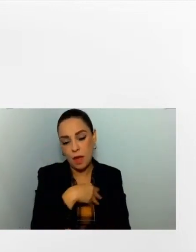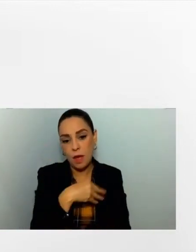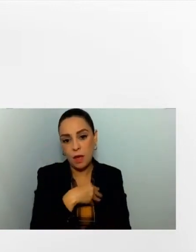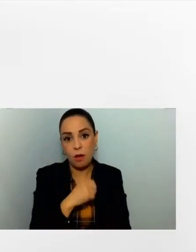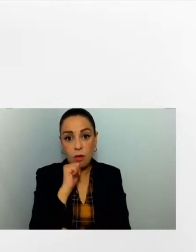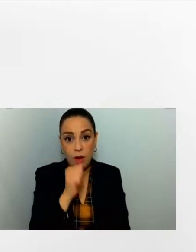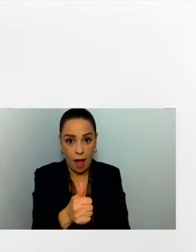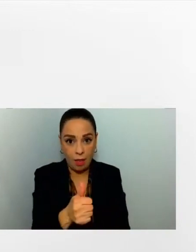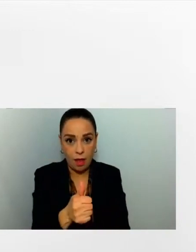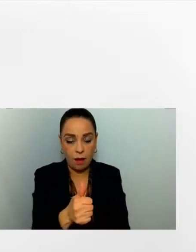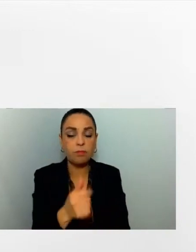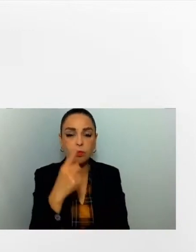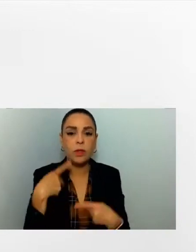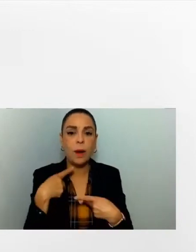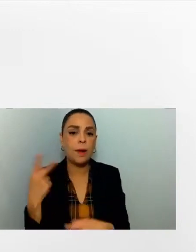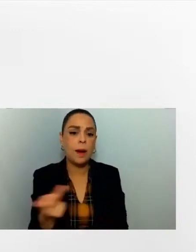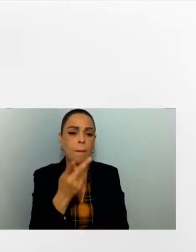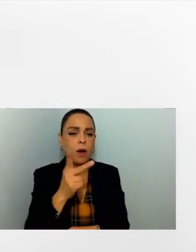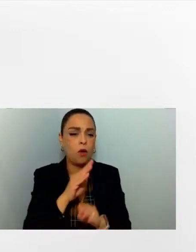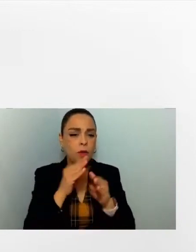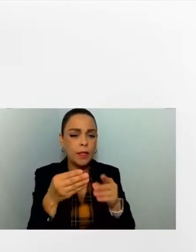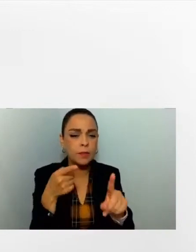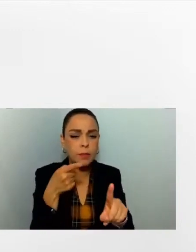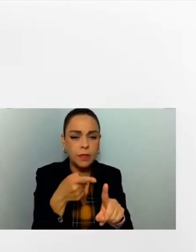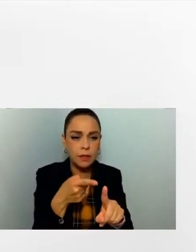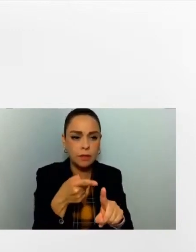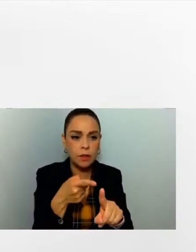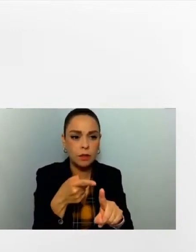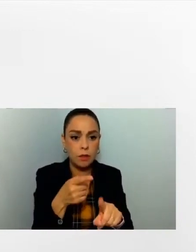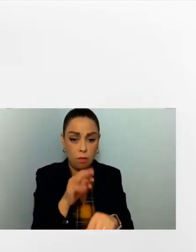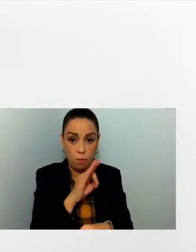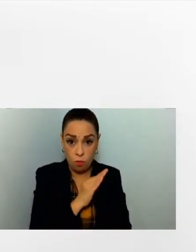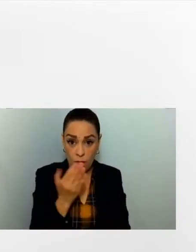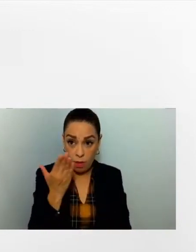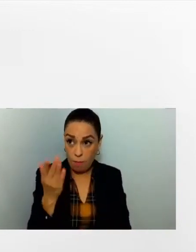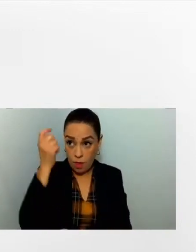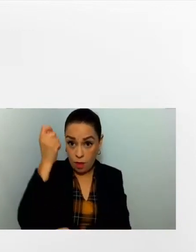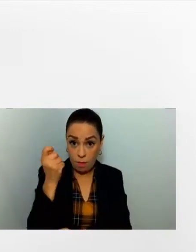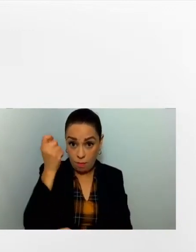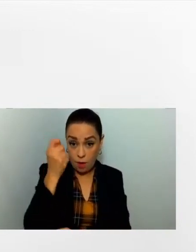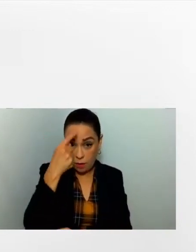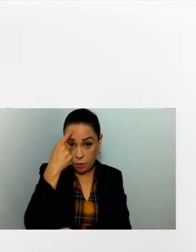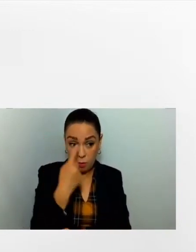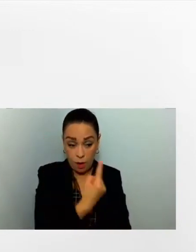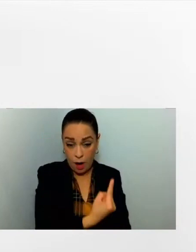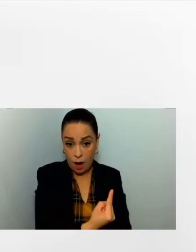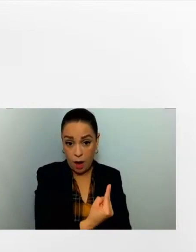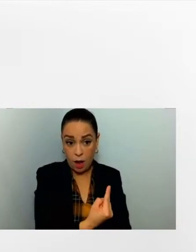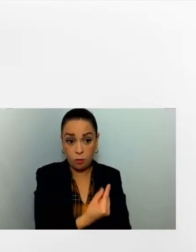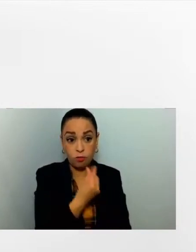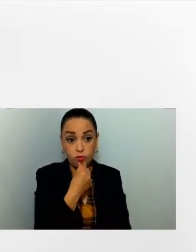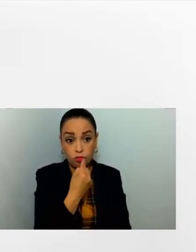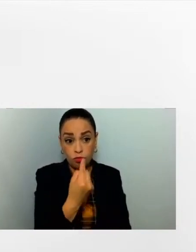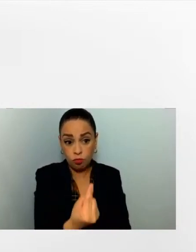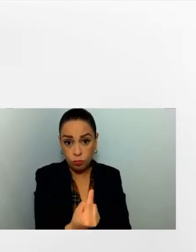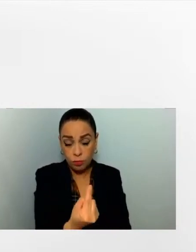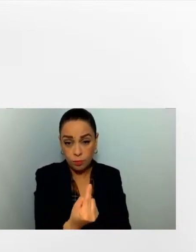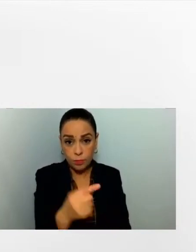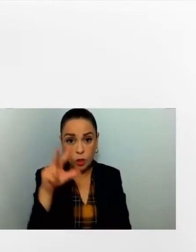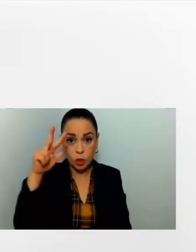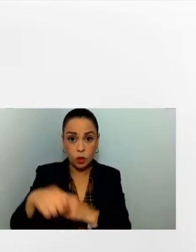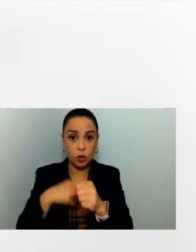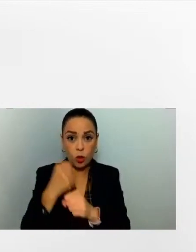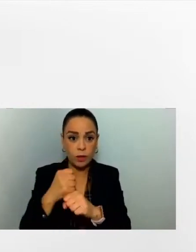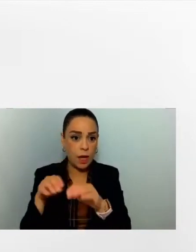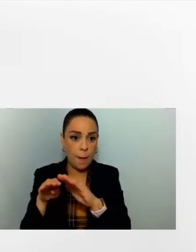nos pregunta que si se pueden pedir los alimentos para una persona, para un menor de edad, en el caso de